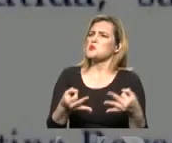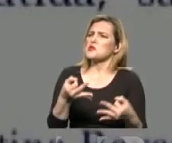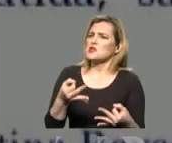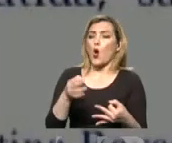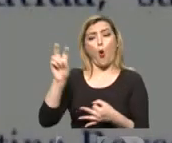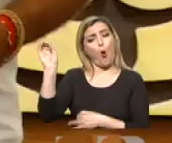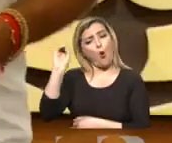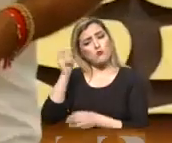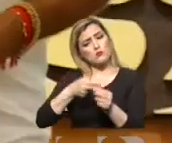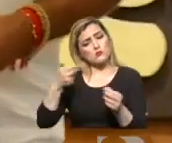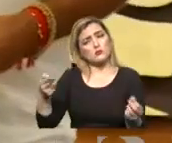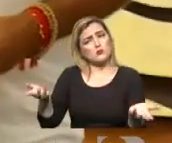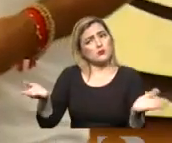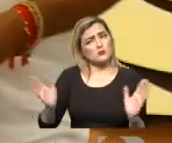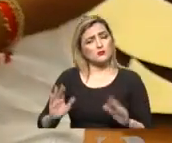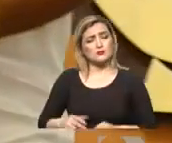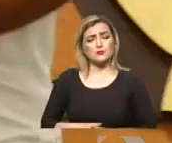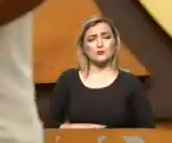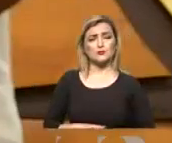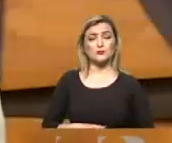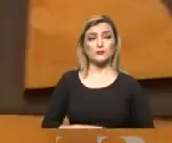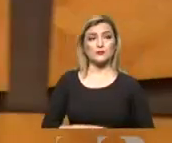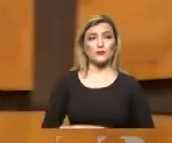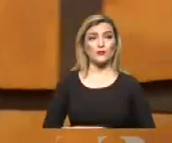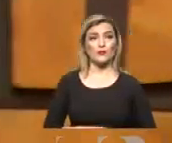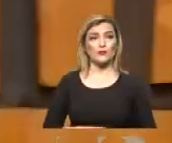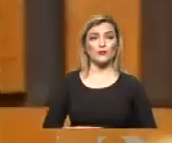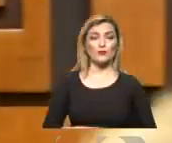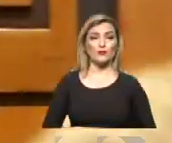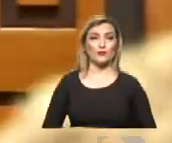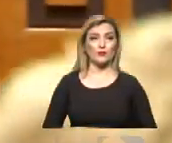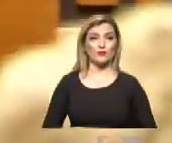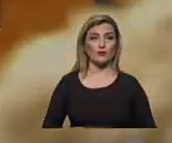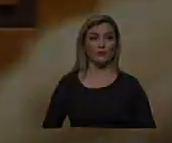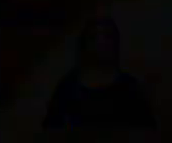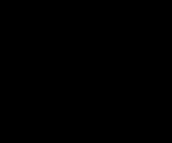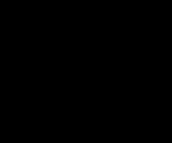o que renuncie. En Guayaquil, Carlos Acoto, 24 horas.